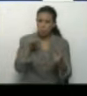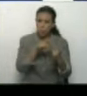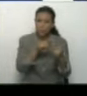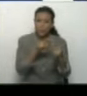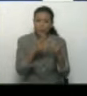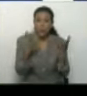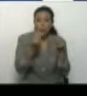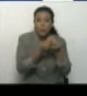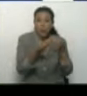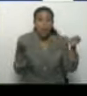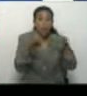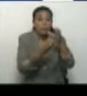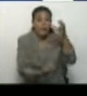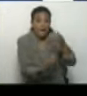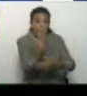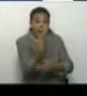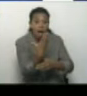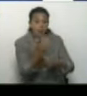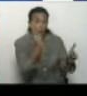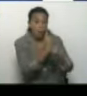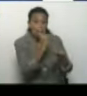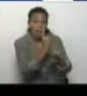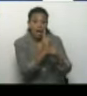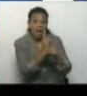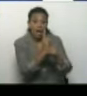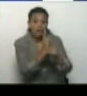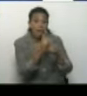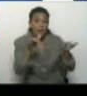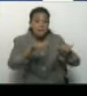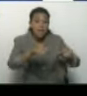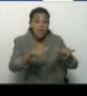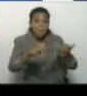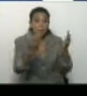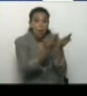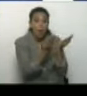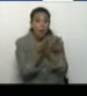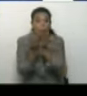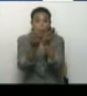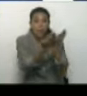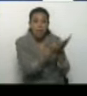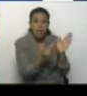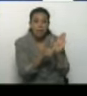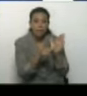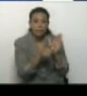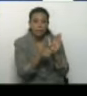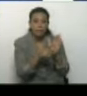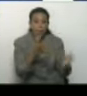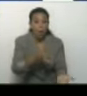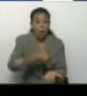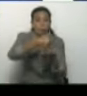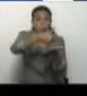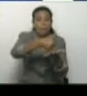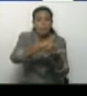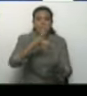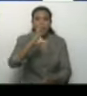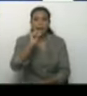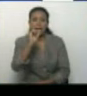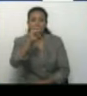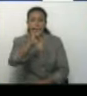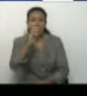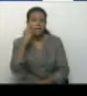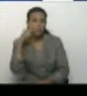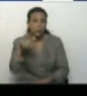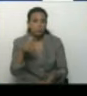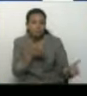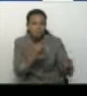Juntos organizamos la primera competencia intercolegial de robótica en la historia de Venezuela, llamada Copa CAI. Y bueno, desde ahí empezó mi